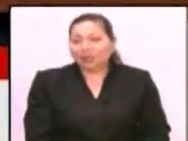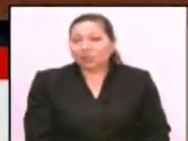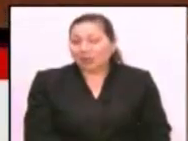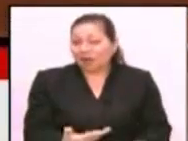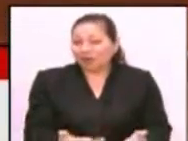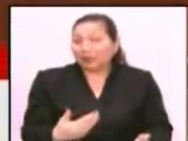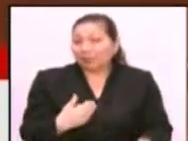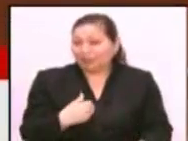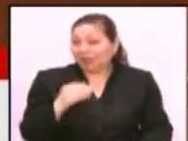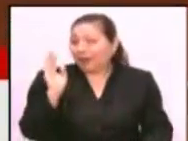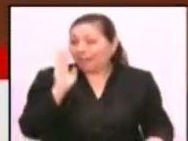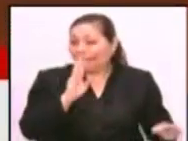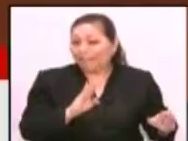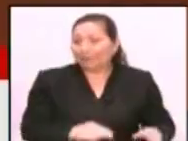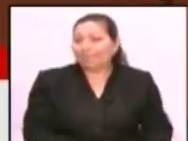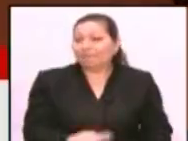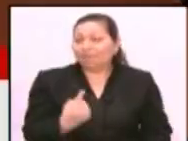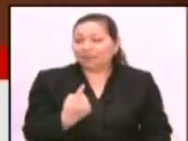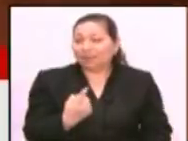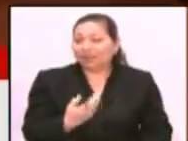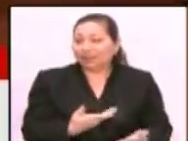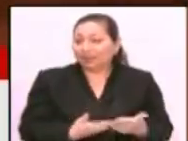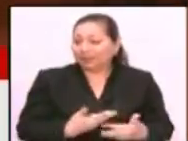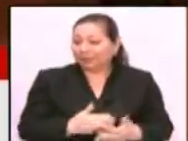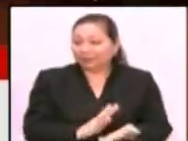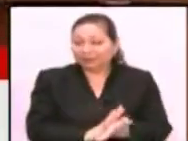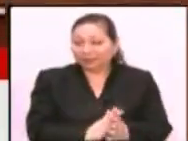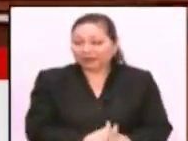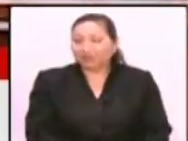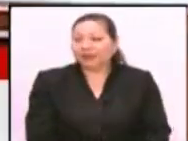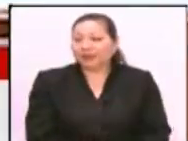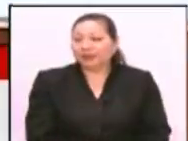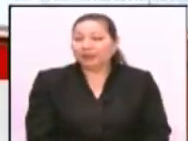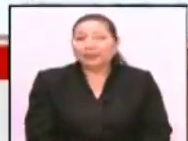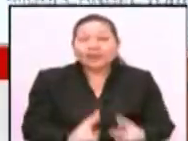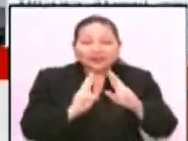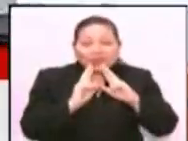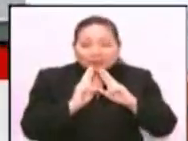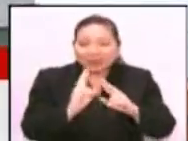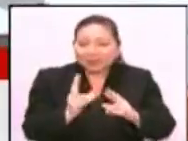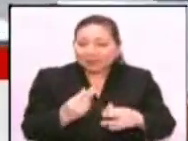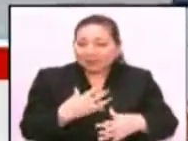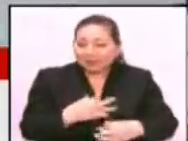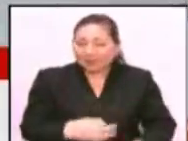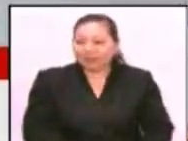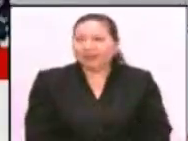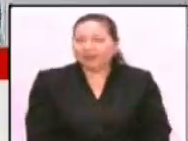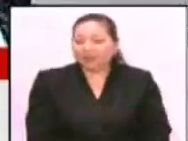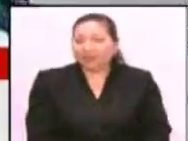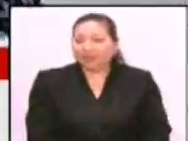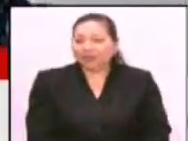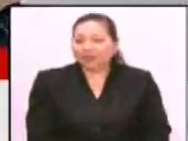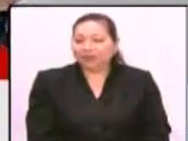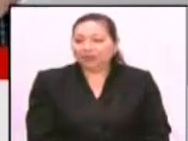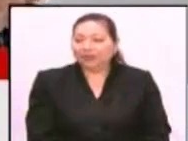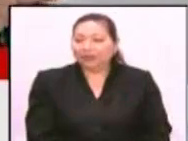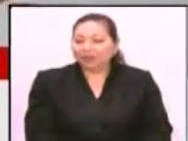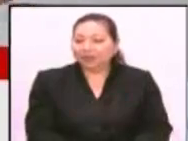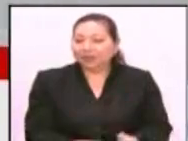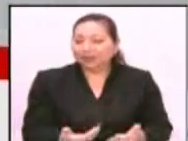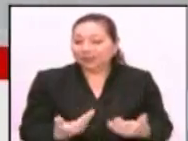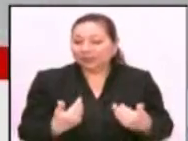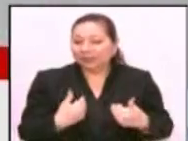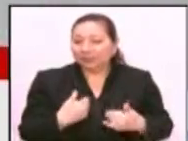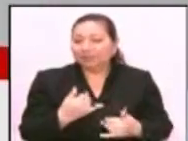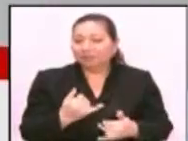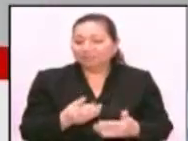de las cosas que a mí me preocupa es, primero, que nos olvidamos del proceso muchas veces y solamente es el resultado, ¿no? O sea, nos interesa que algo ocurra y